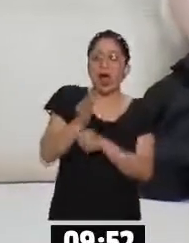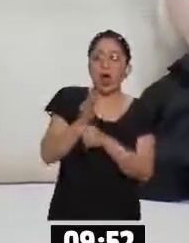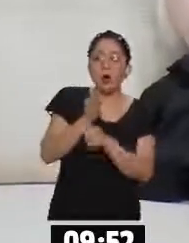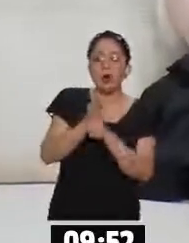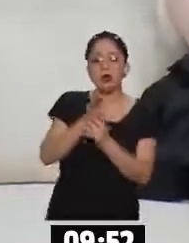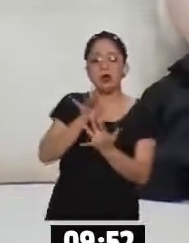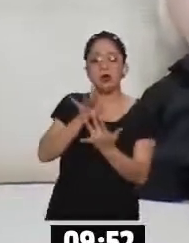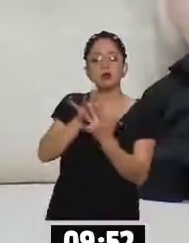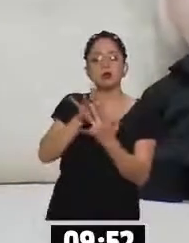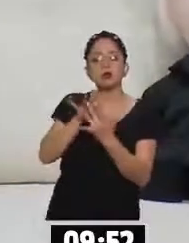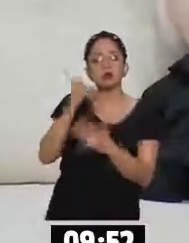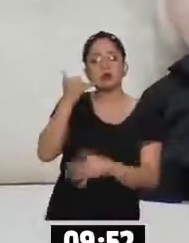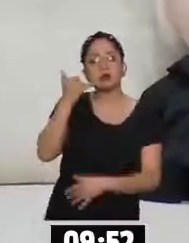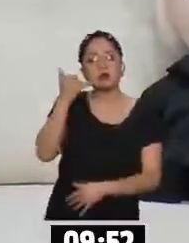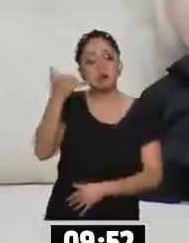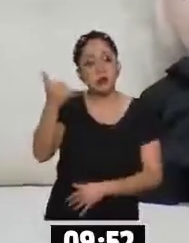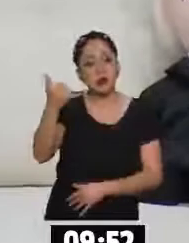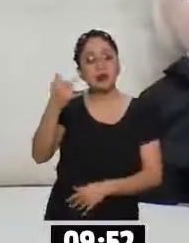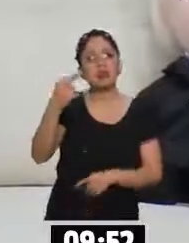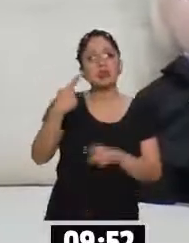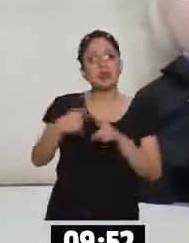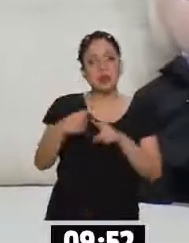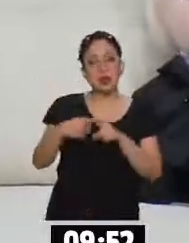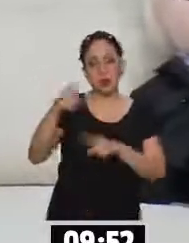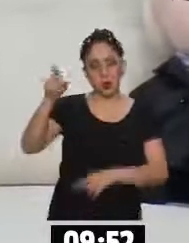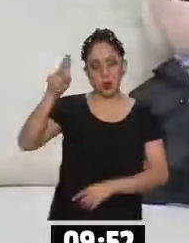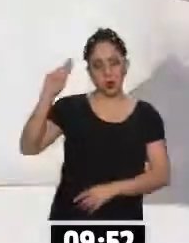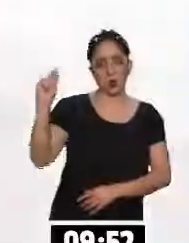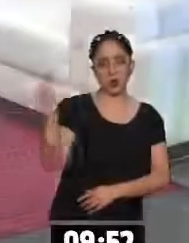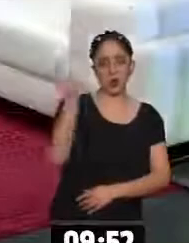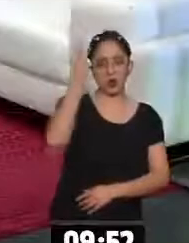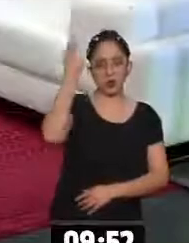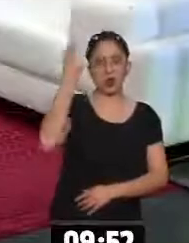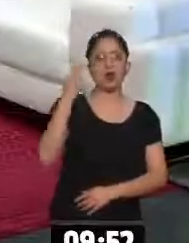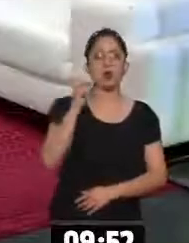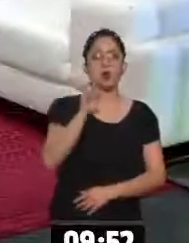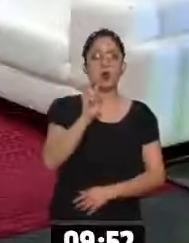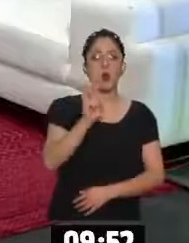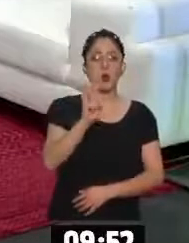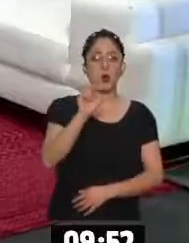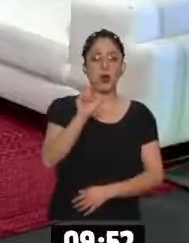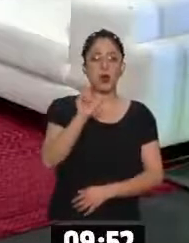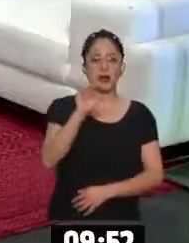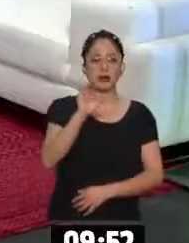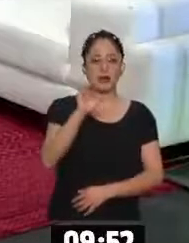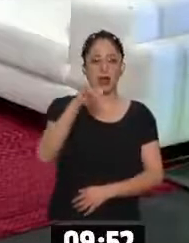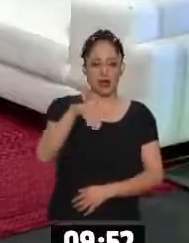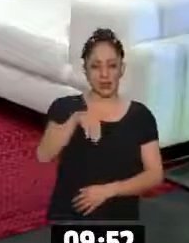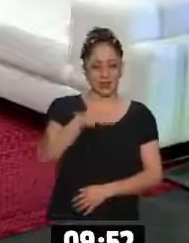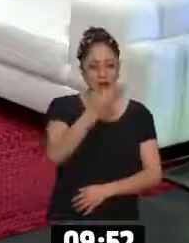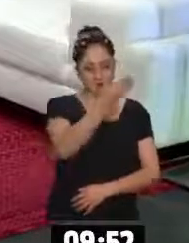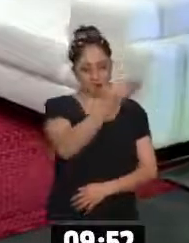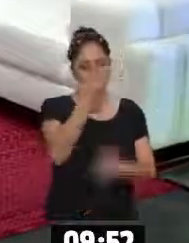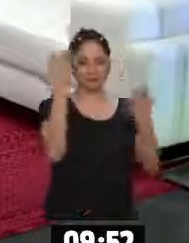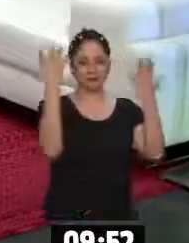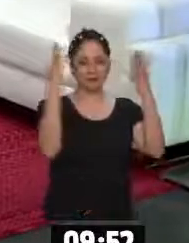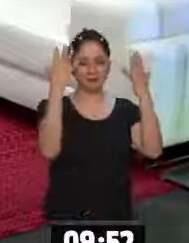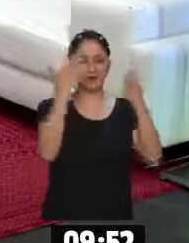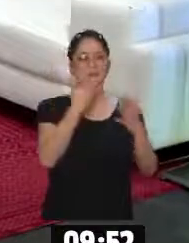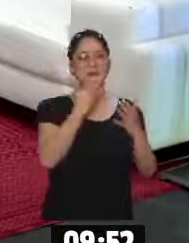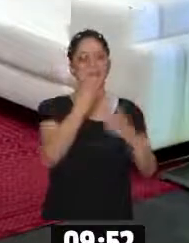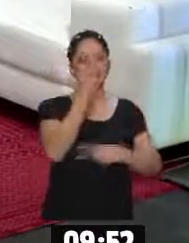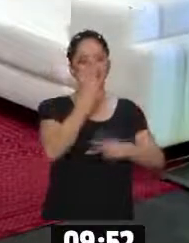momento esperándonos y además que es nuestra querida rectora de la Universidad Autónoma de la Ciudad de México, a quien damos la bienvenida. ¡Bravo! ¡Hola,